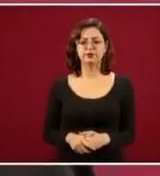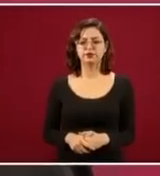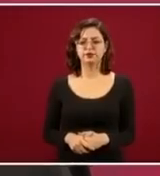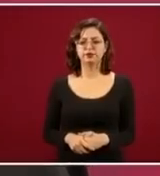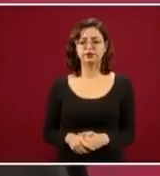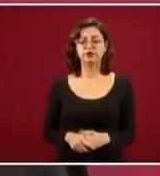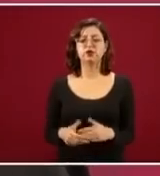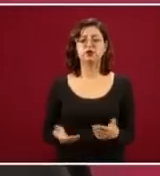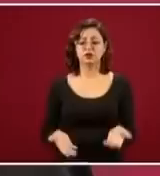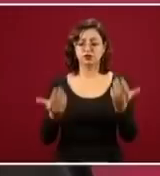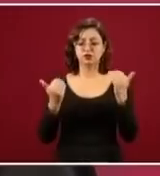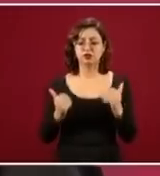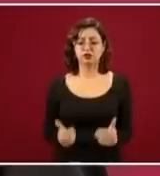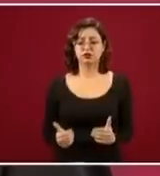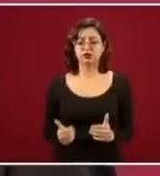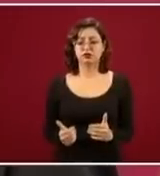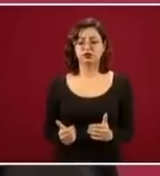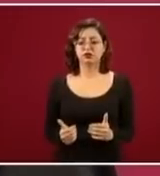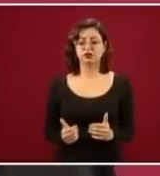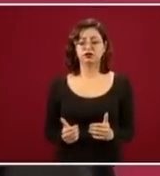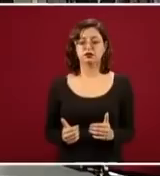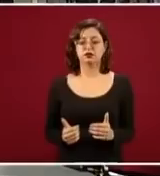Si les parece, porque